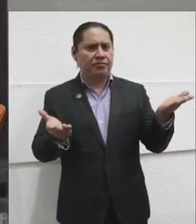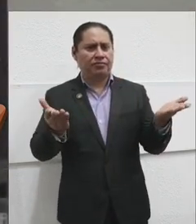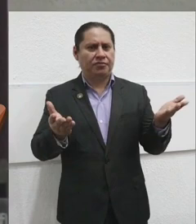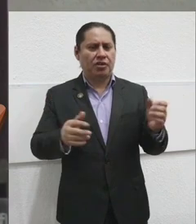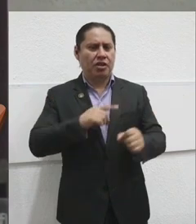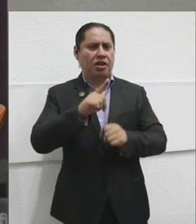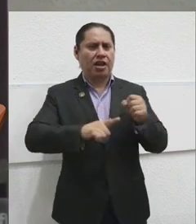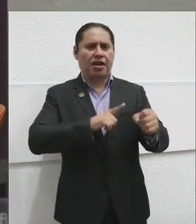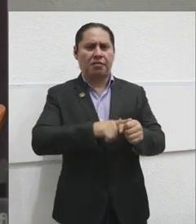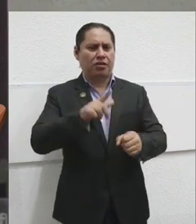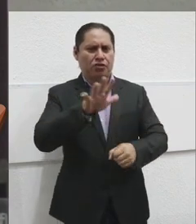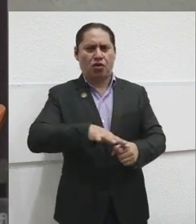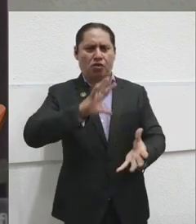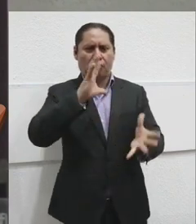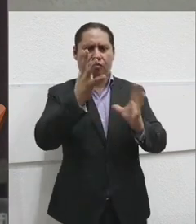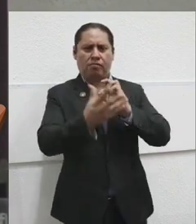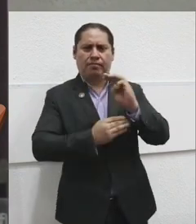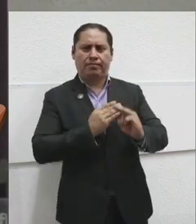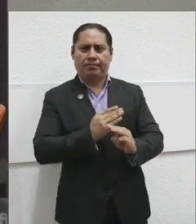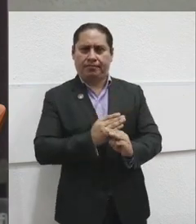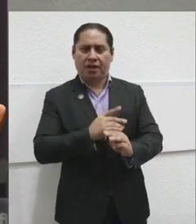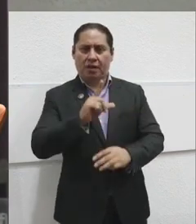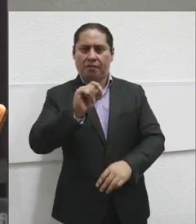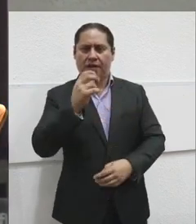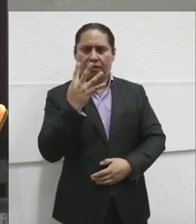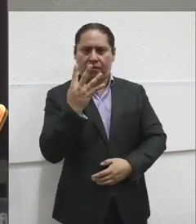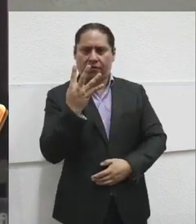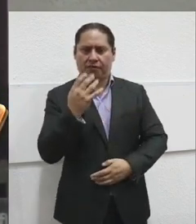especies del planeta.